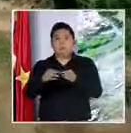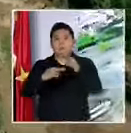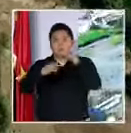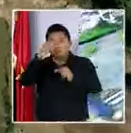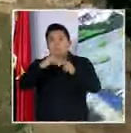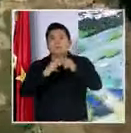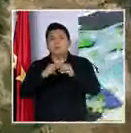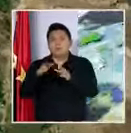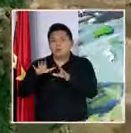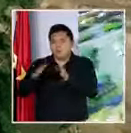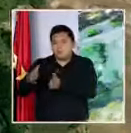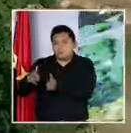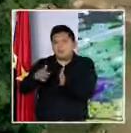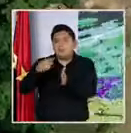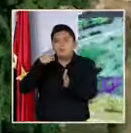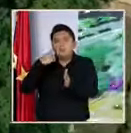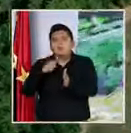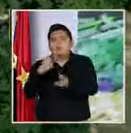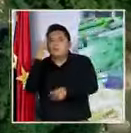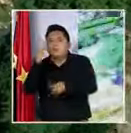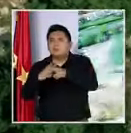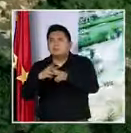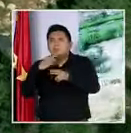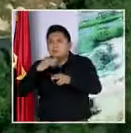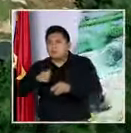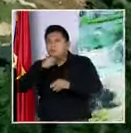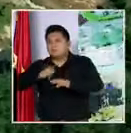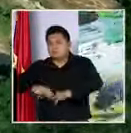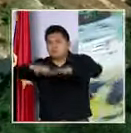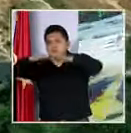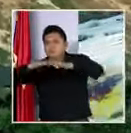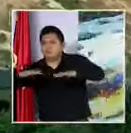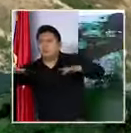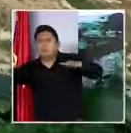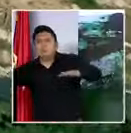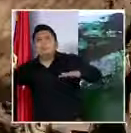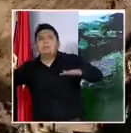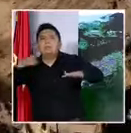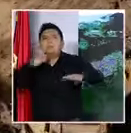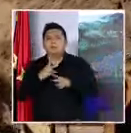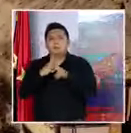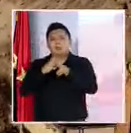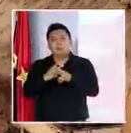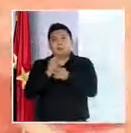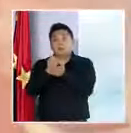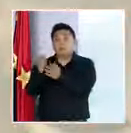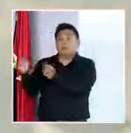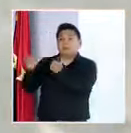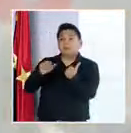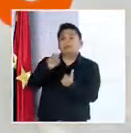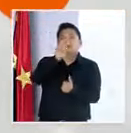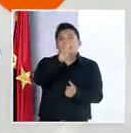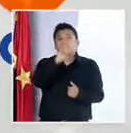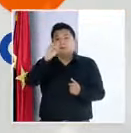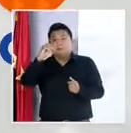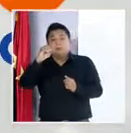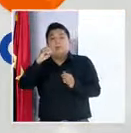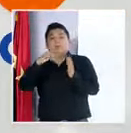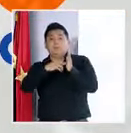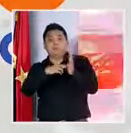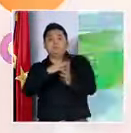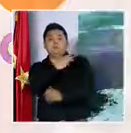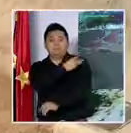construcción de obras de canalización para la reducción del riesgo por inundación y movimiento en masa tuvo una inversión de más de 70.705